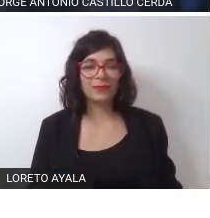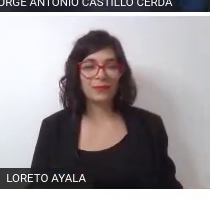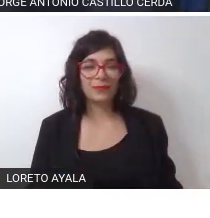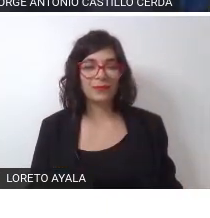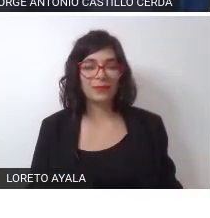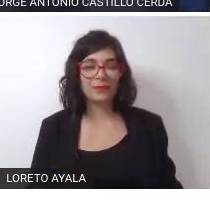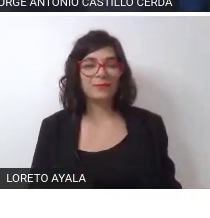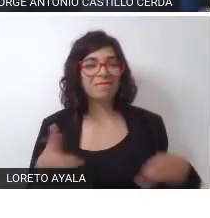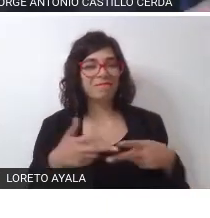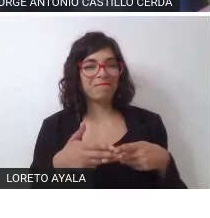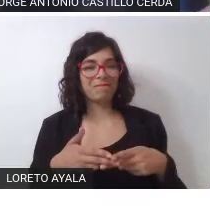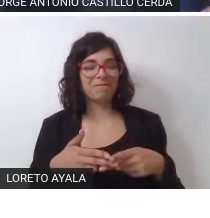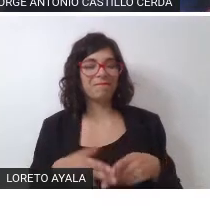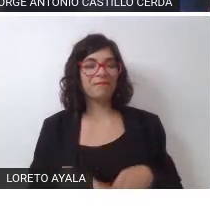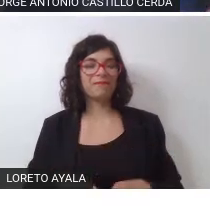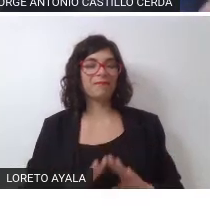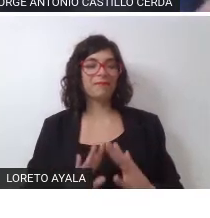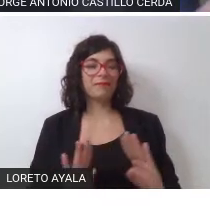Ahí estaba,